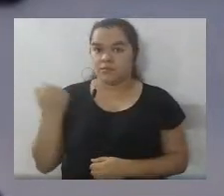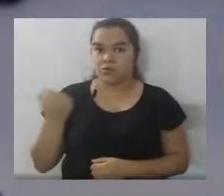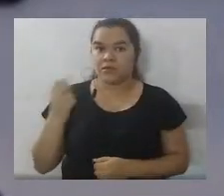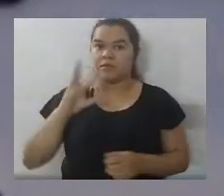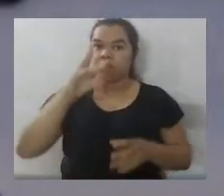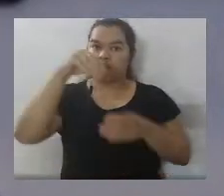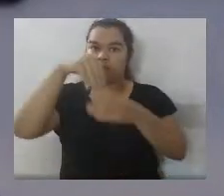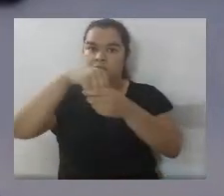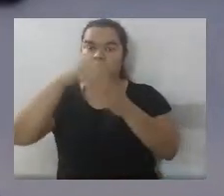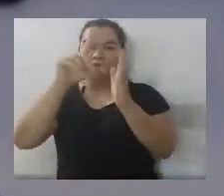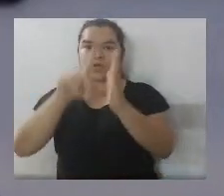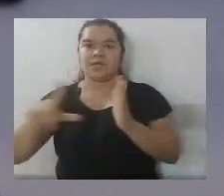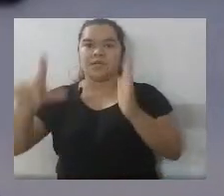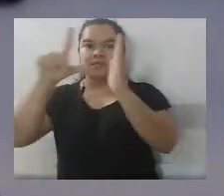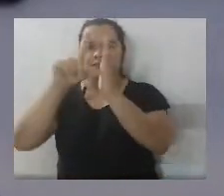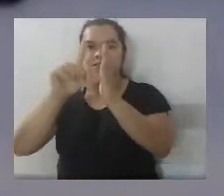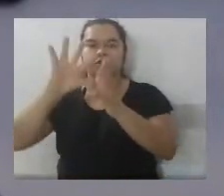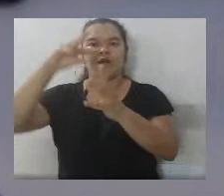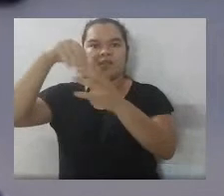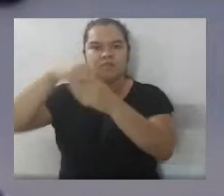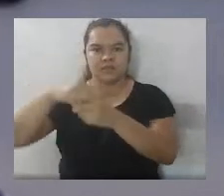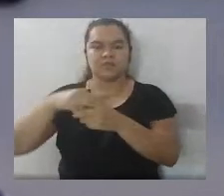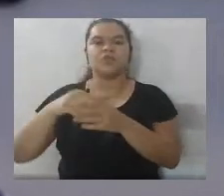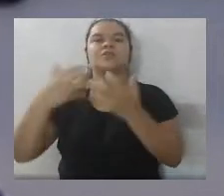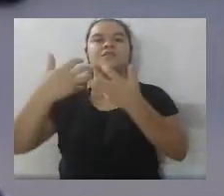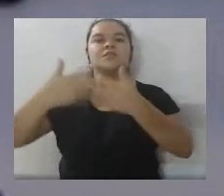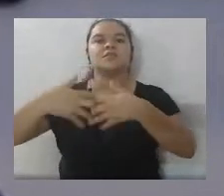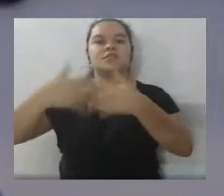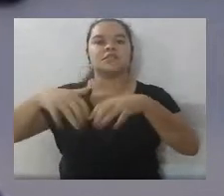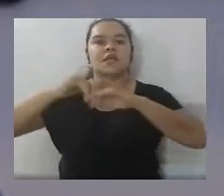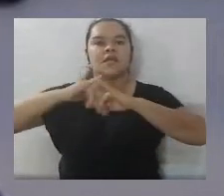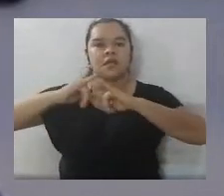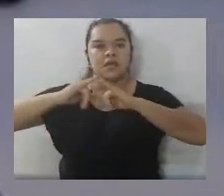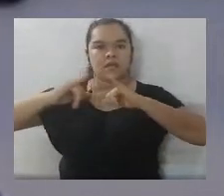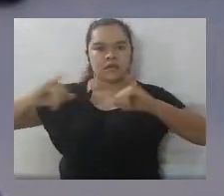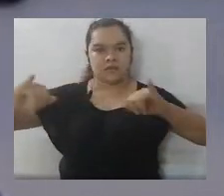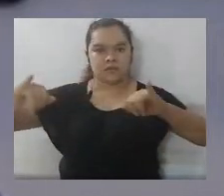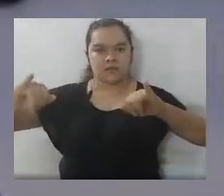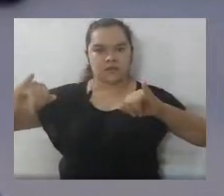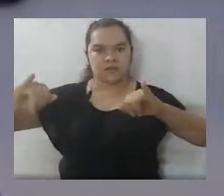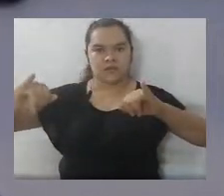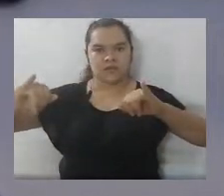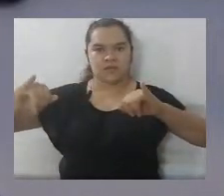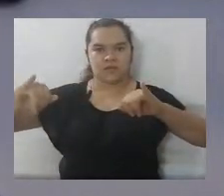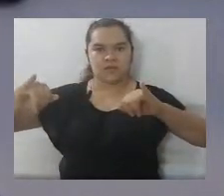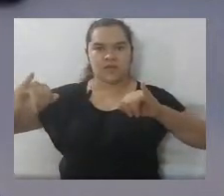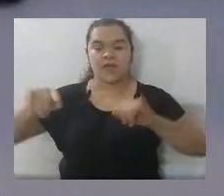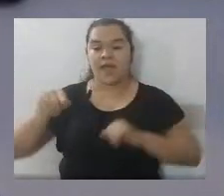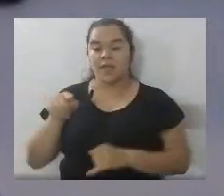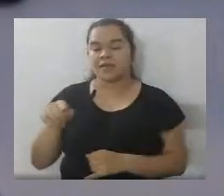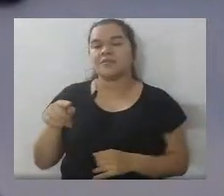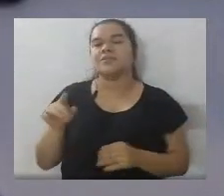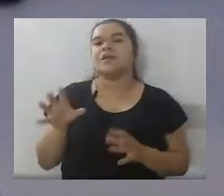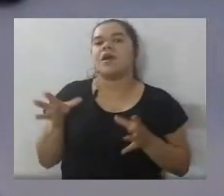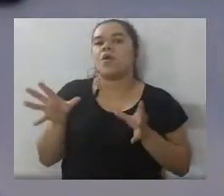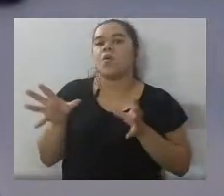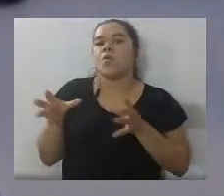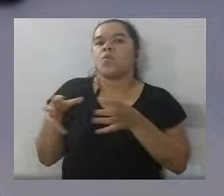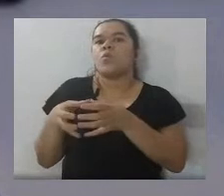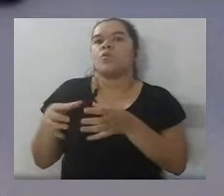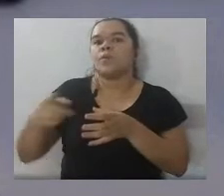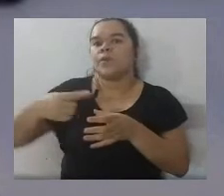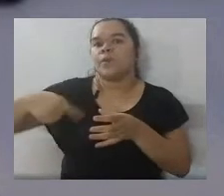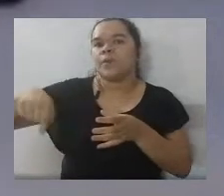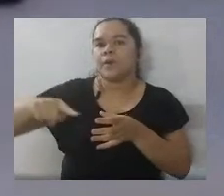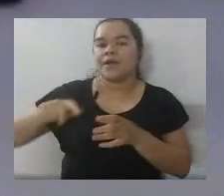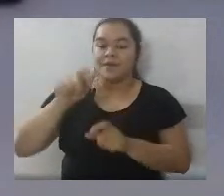la licenciatura de sistemas de información, que corresponden a un grupo de carreras que le da a la